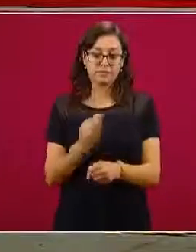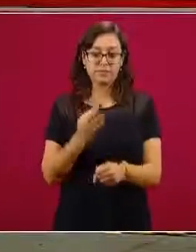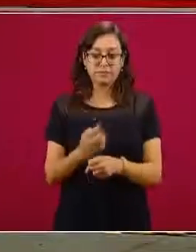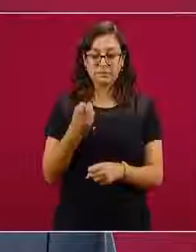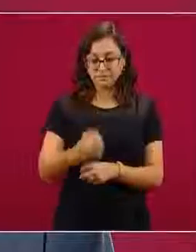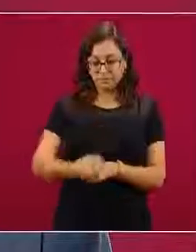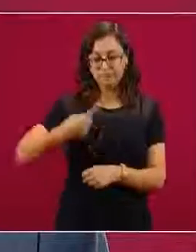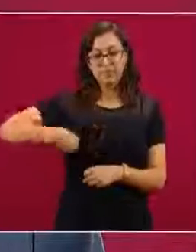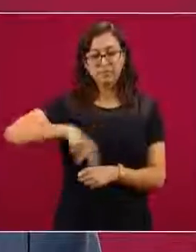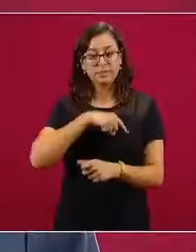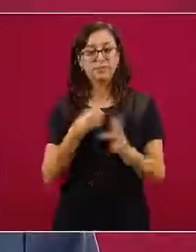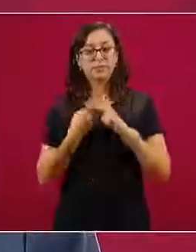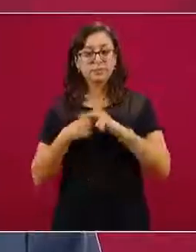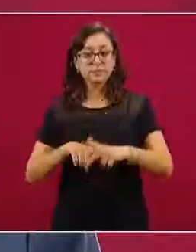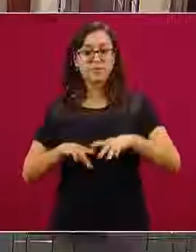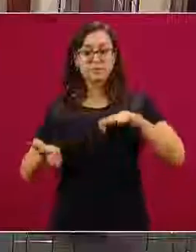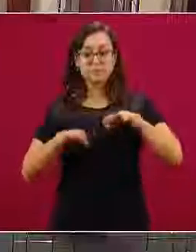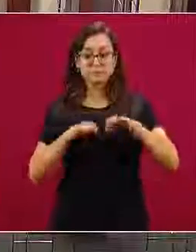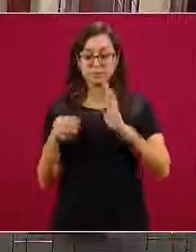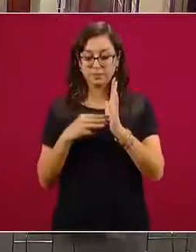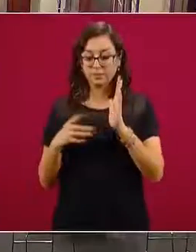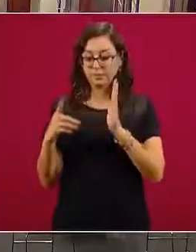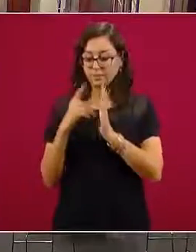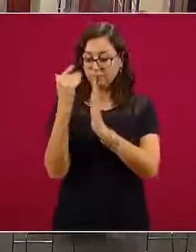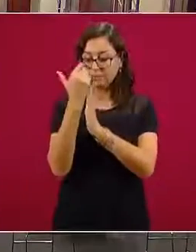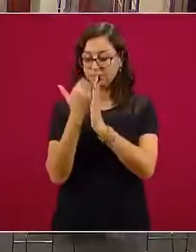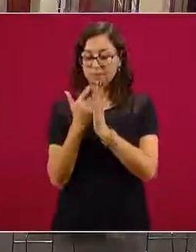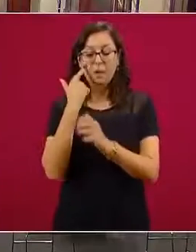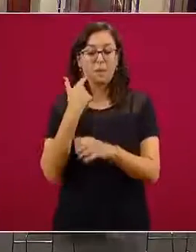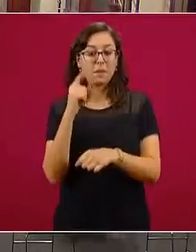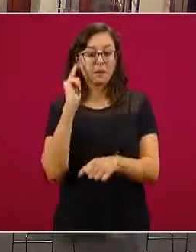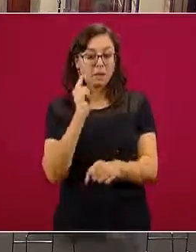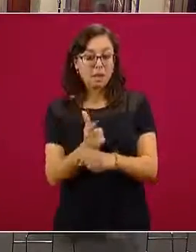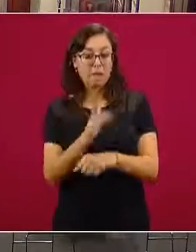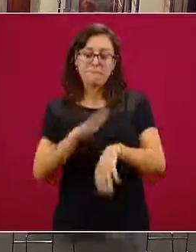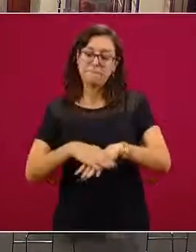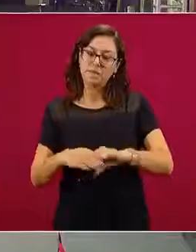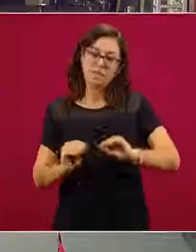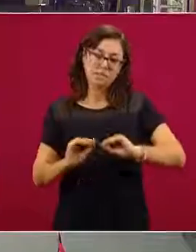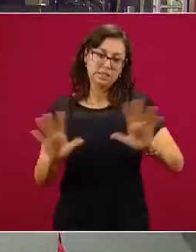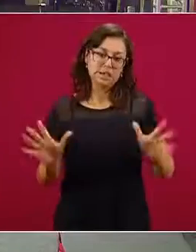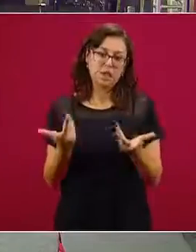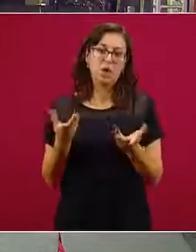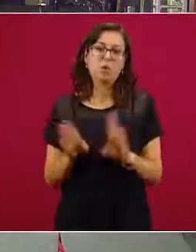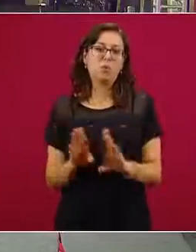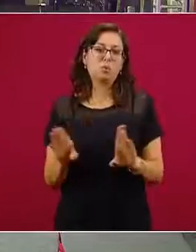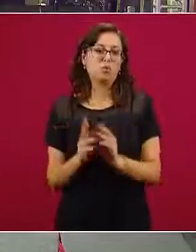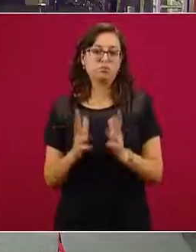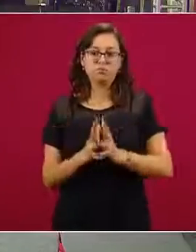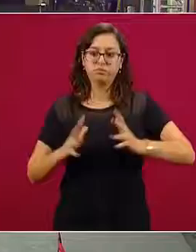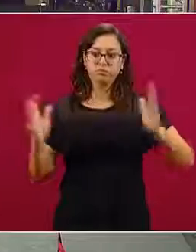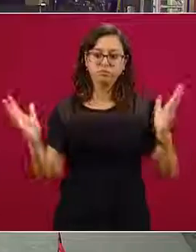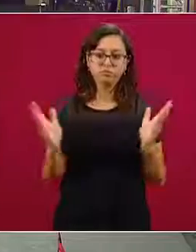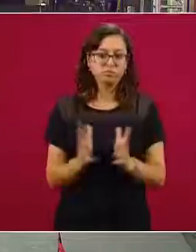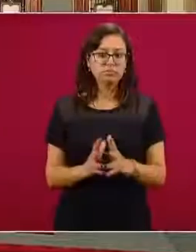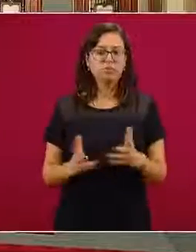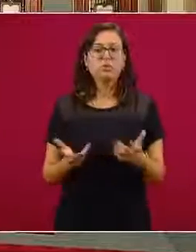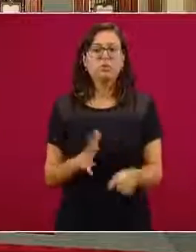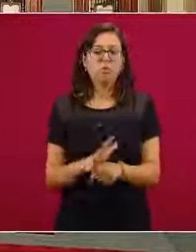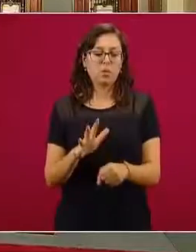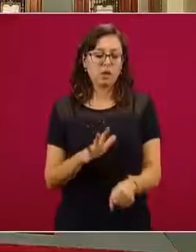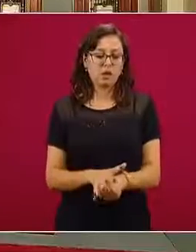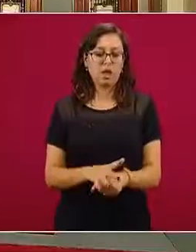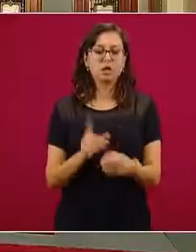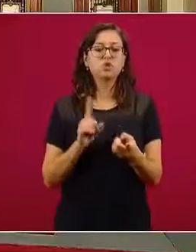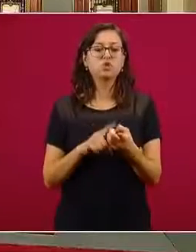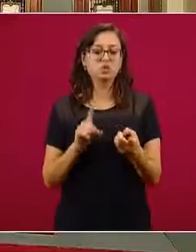trabajando en una metodología para tener ya una identificación mucho más precisa de qué tamaño es esta cifra y sobre